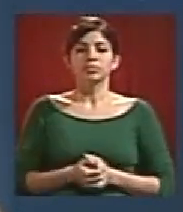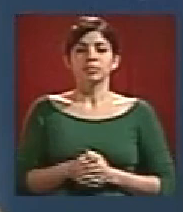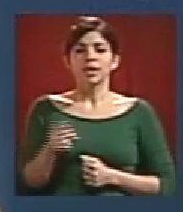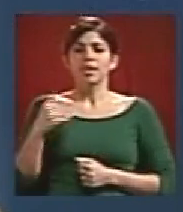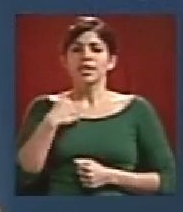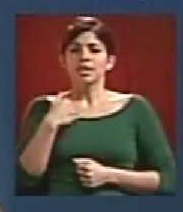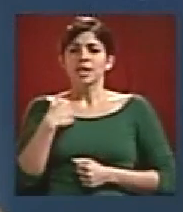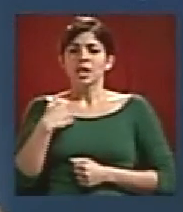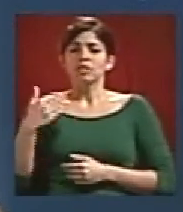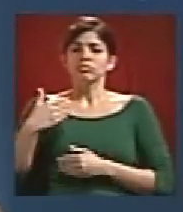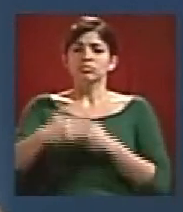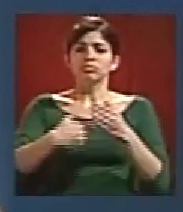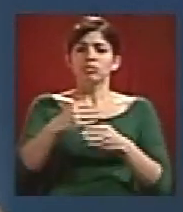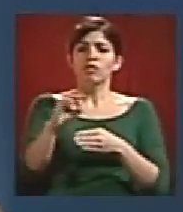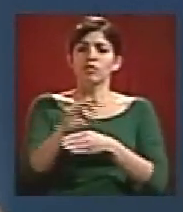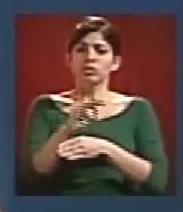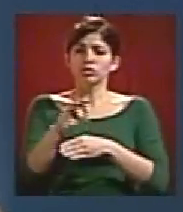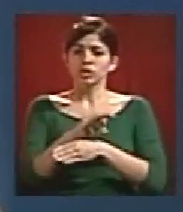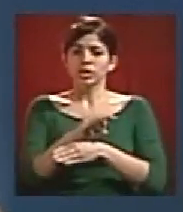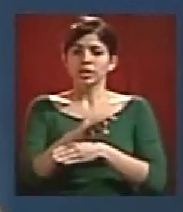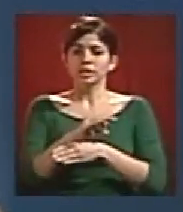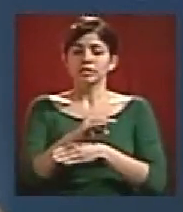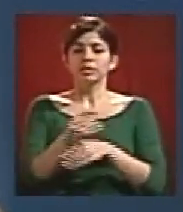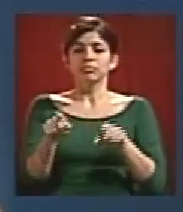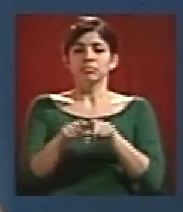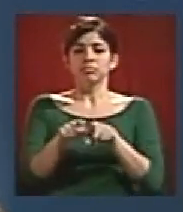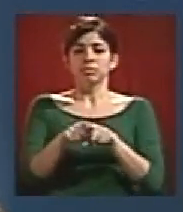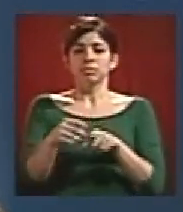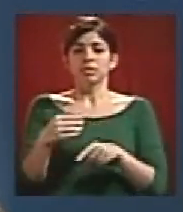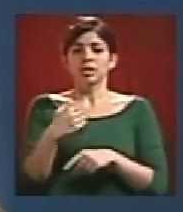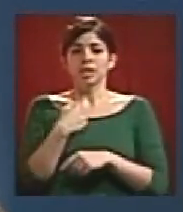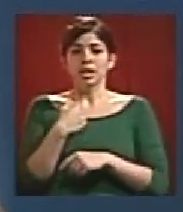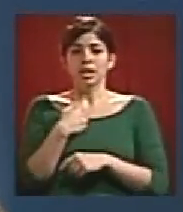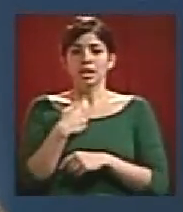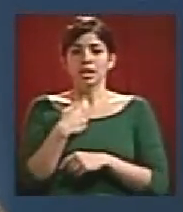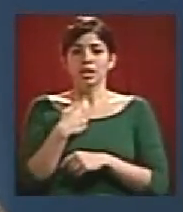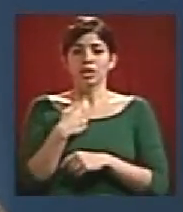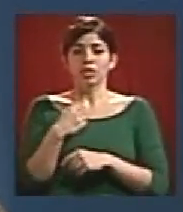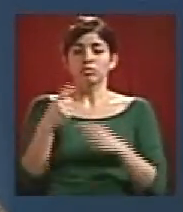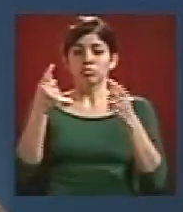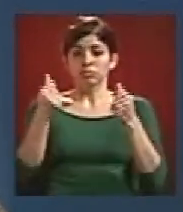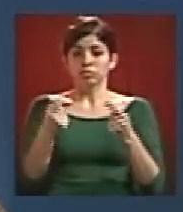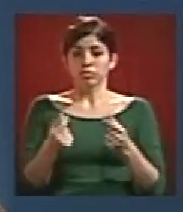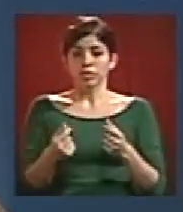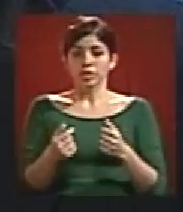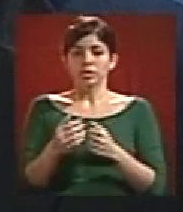quien tiene una serie de funciones y ha tenido en el ámbito financiero.